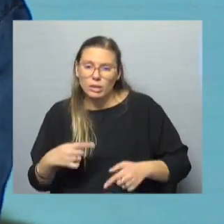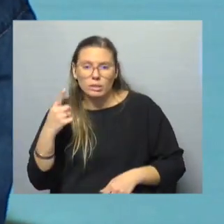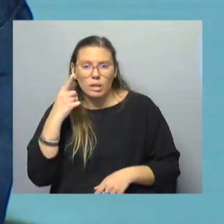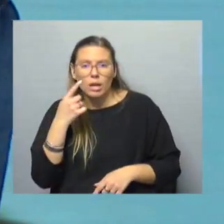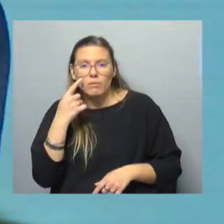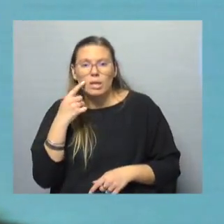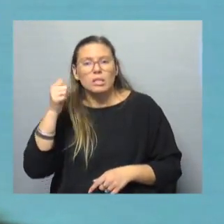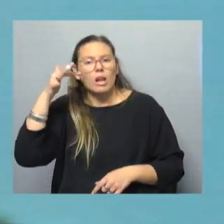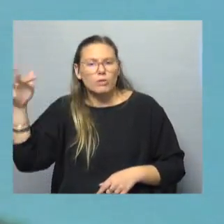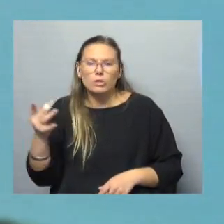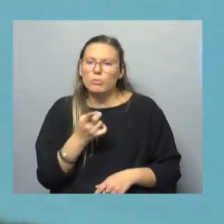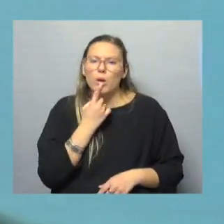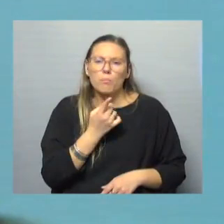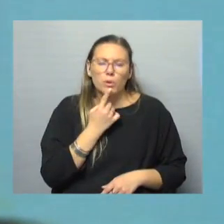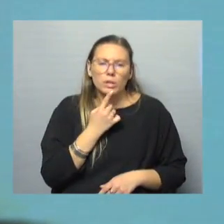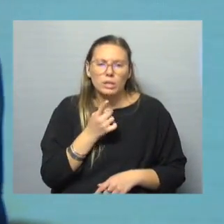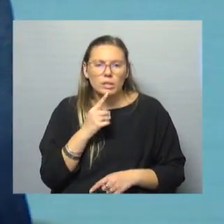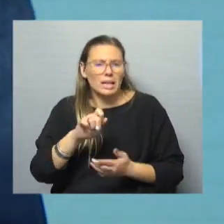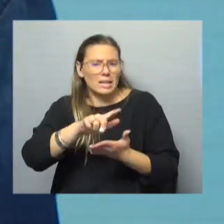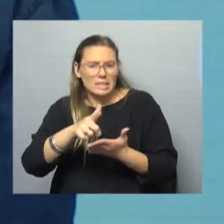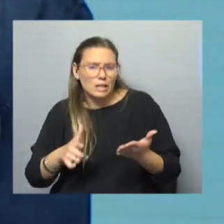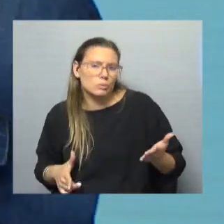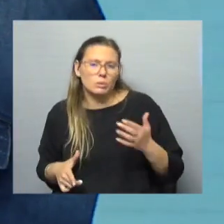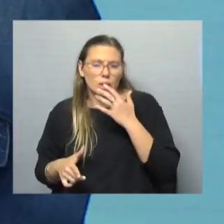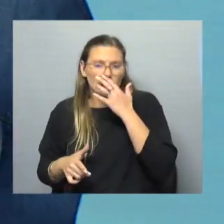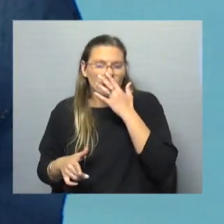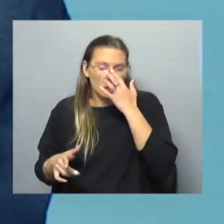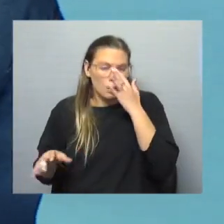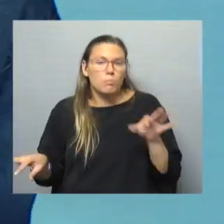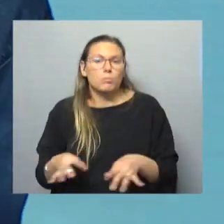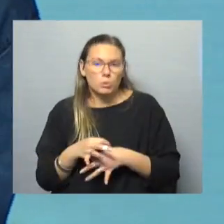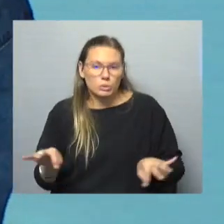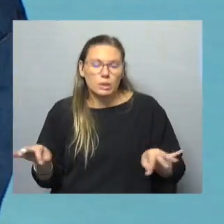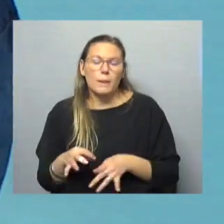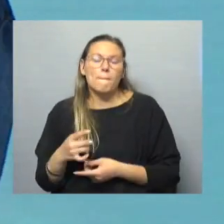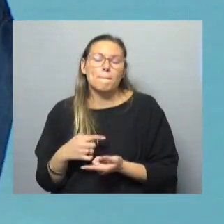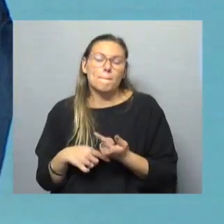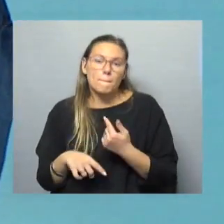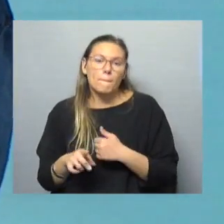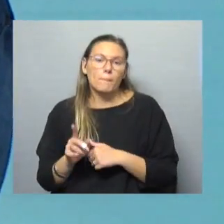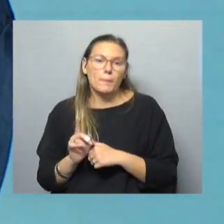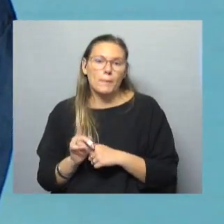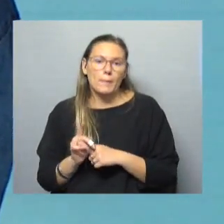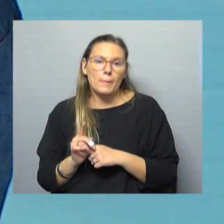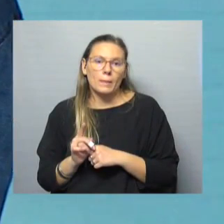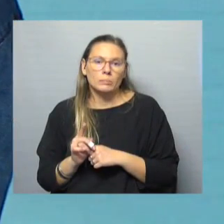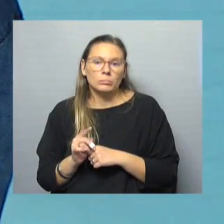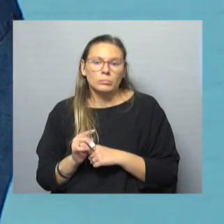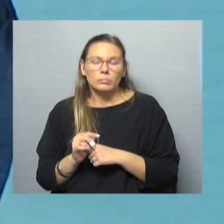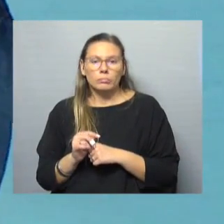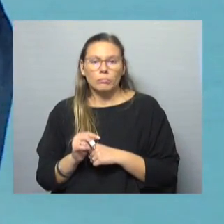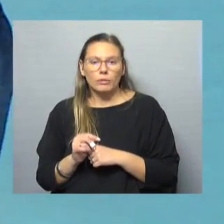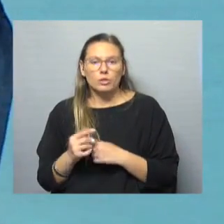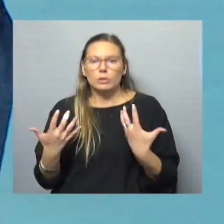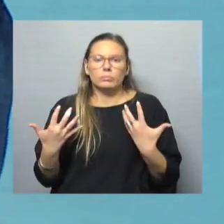la filosofía a la política, y en el medio de literatura, música. Entonces, estamos hablando como... Yo